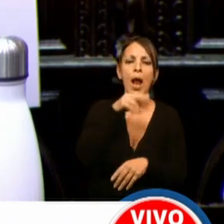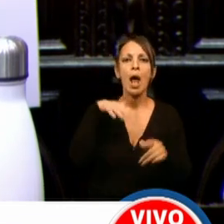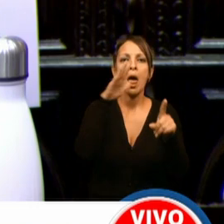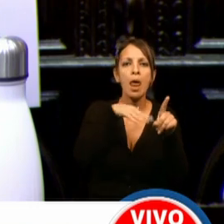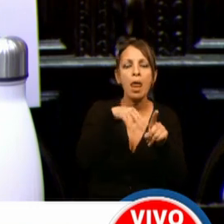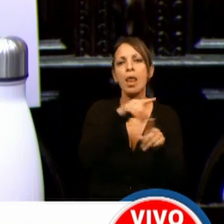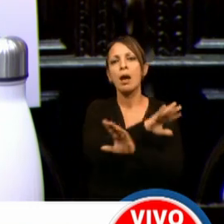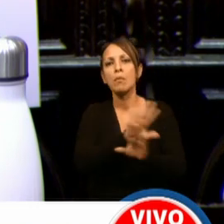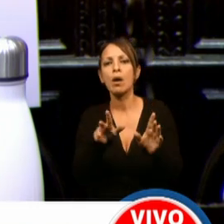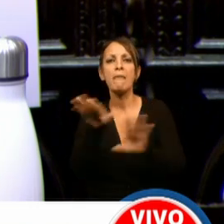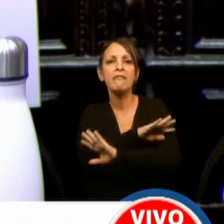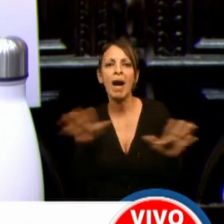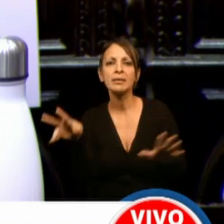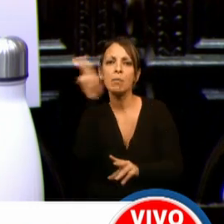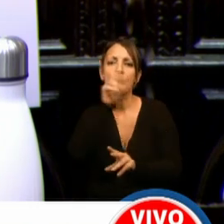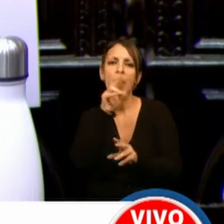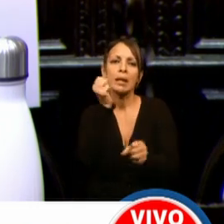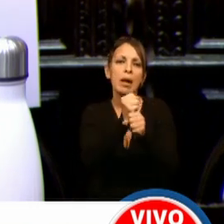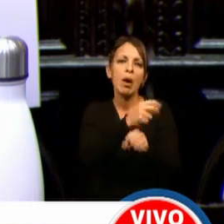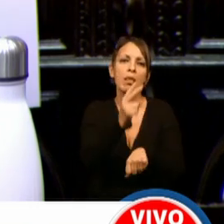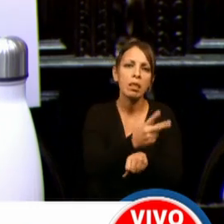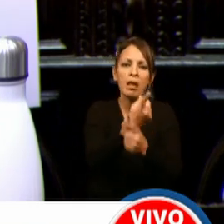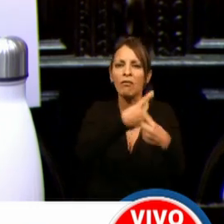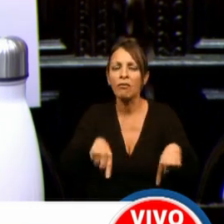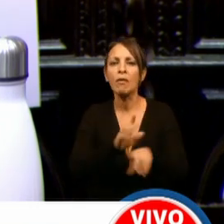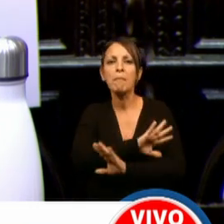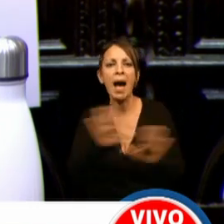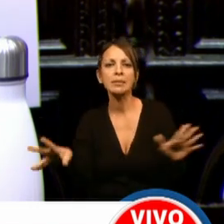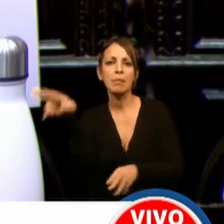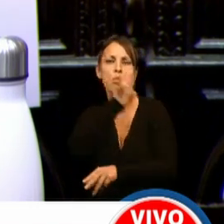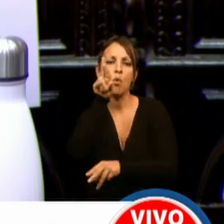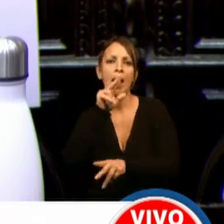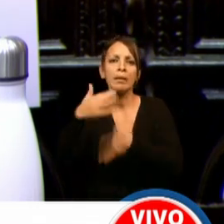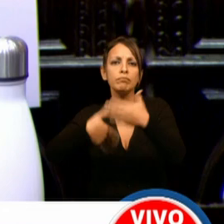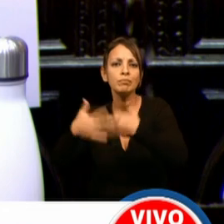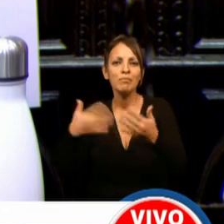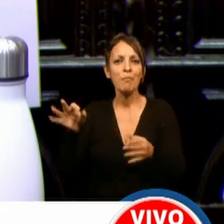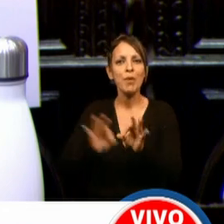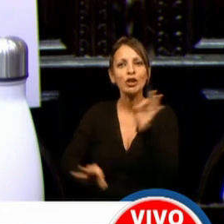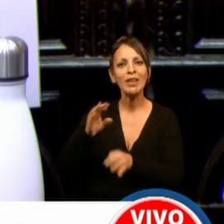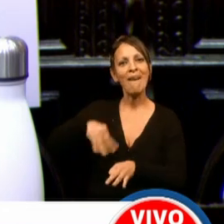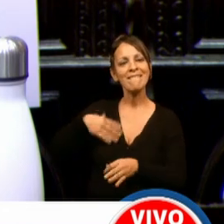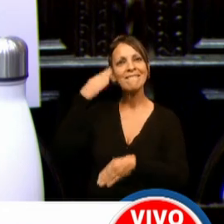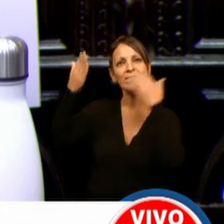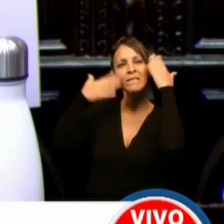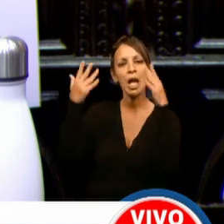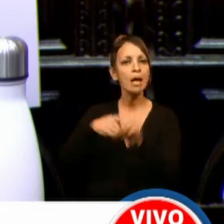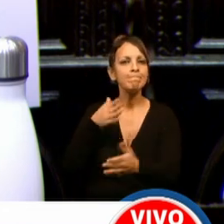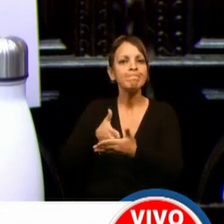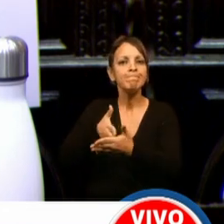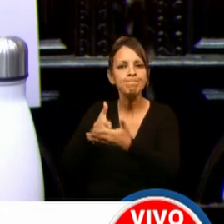acosadas para que deje de haber mujeres que son precarizadas para que deje de haber mujeres que no pueden desarrollar sus proyectos de vida porque hay